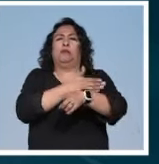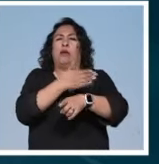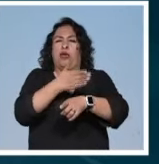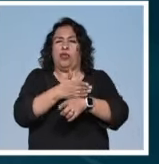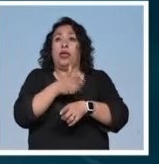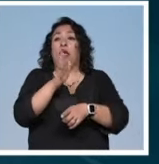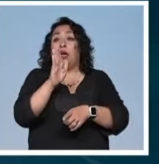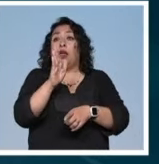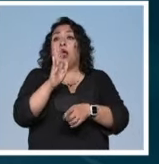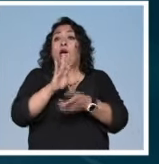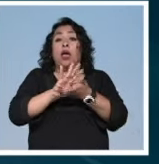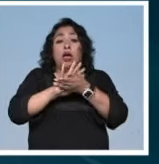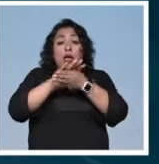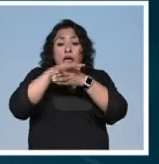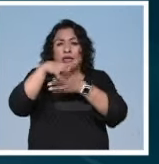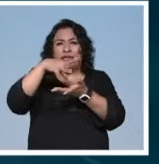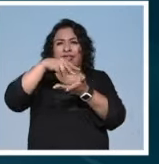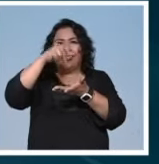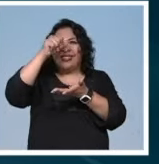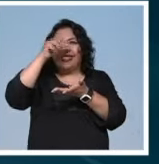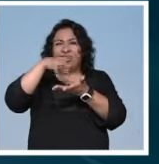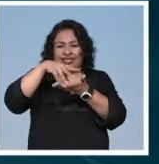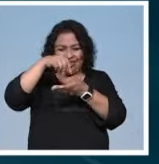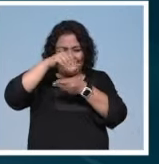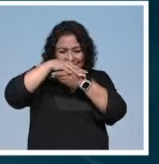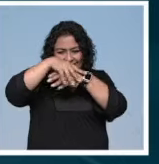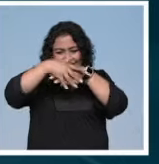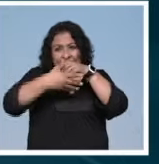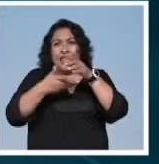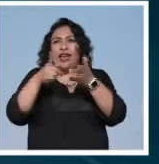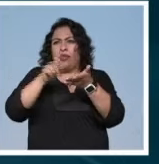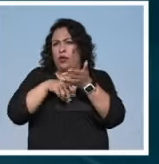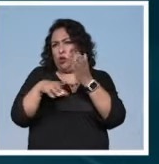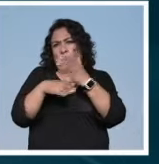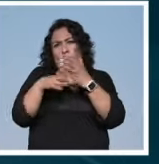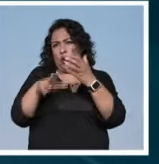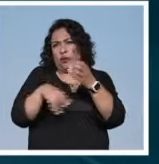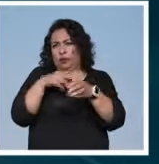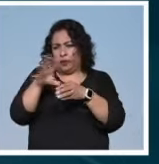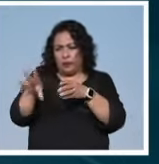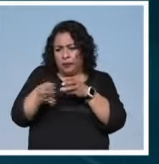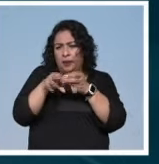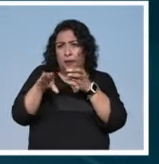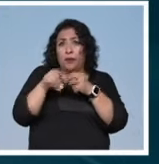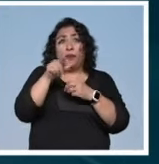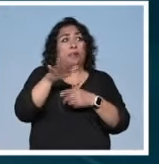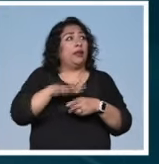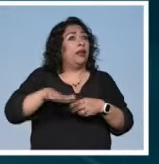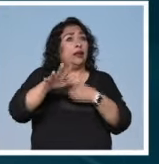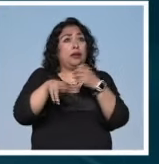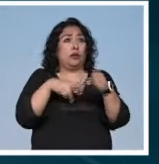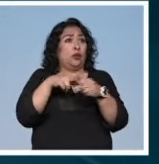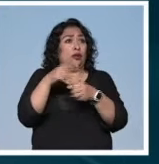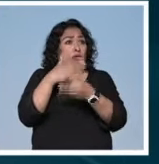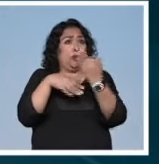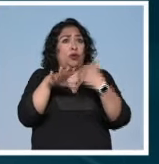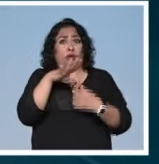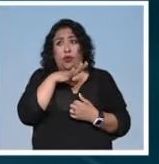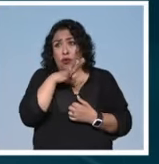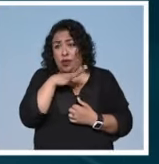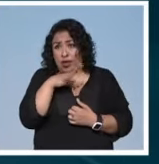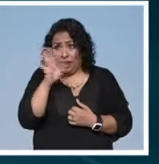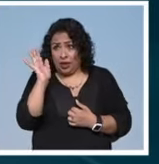que son cubiertas con cenizas y acompañados por elementos naturales. En la naturaleza está todo. En la